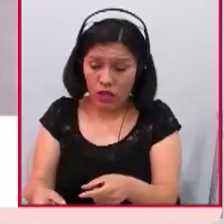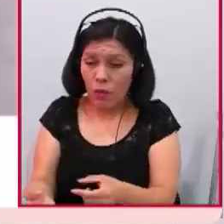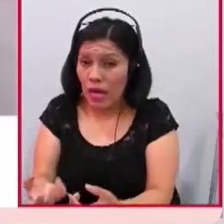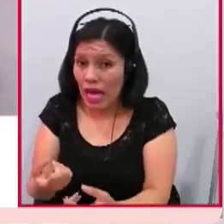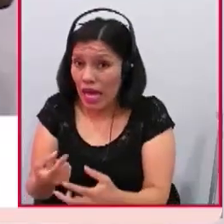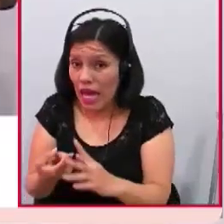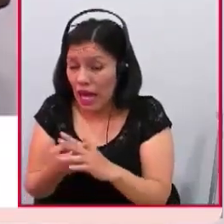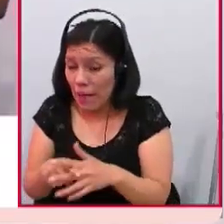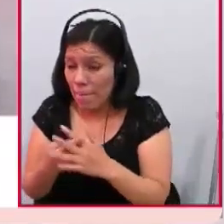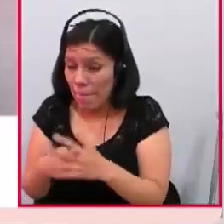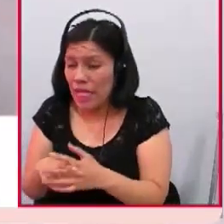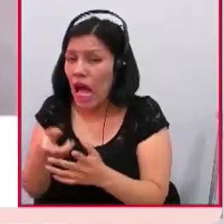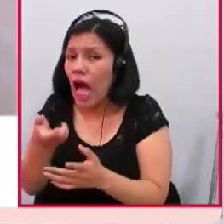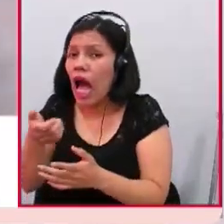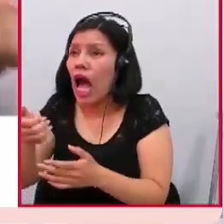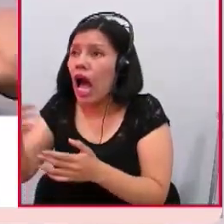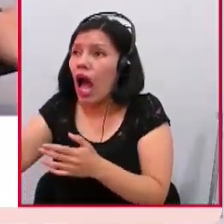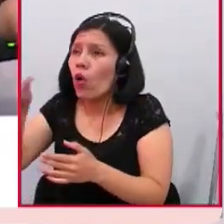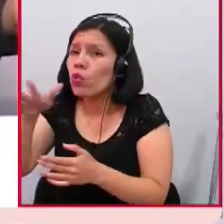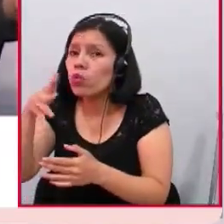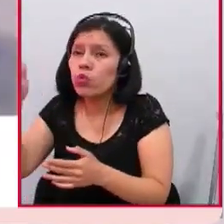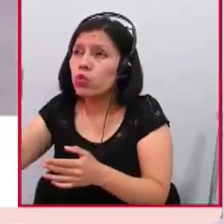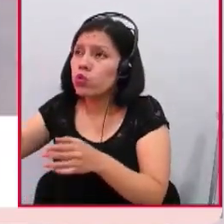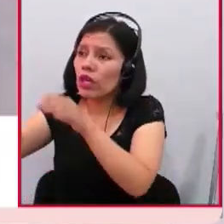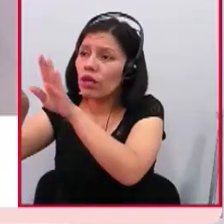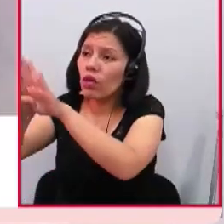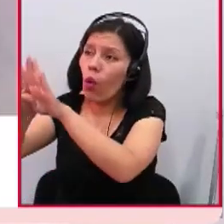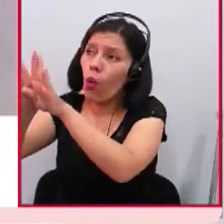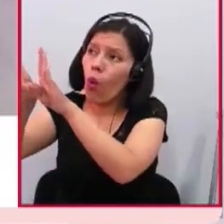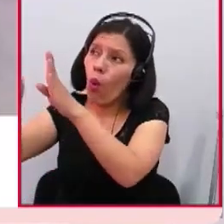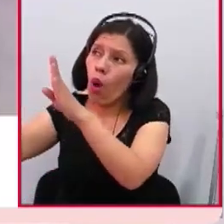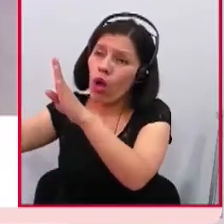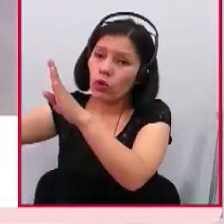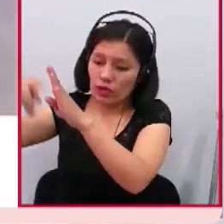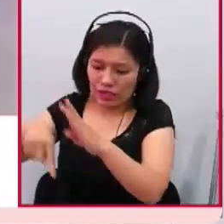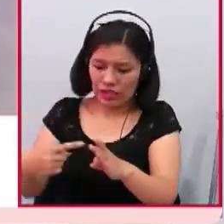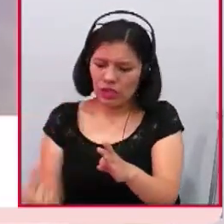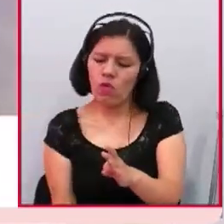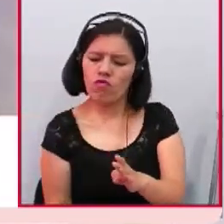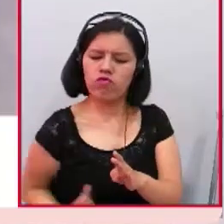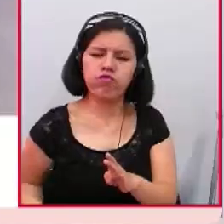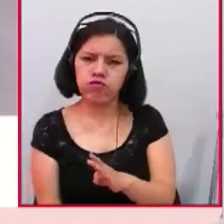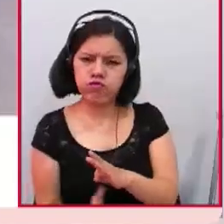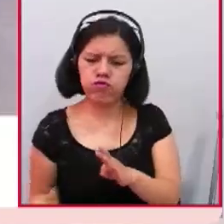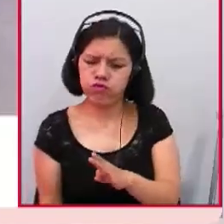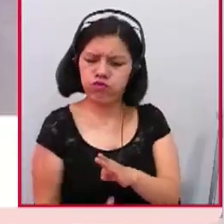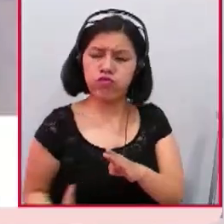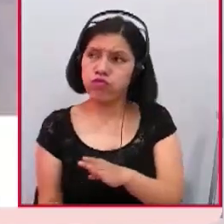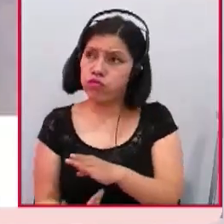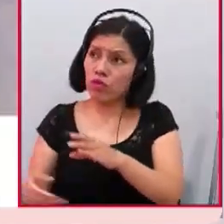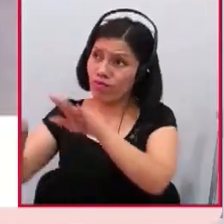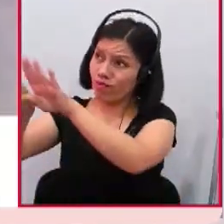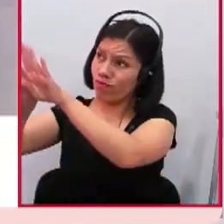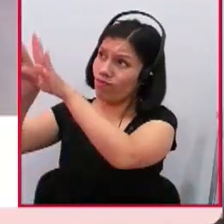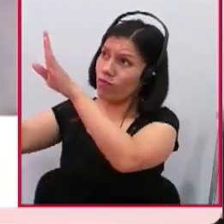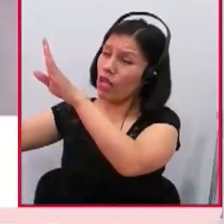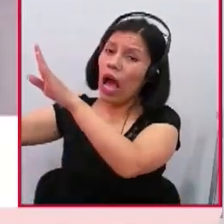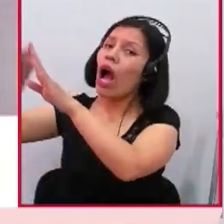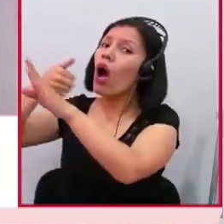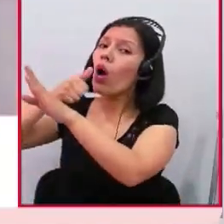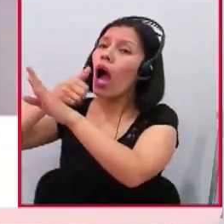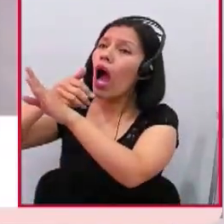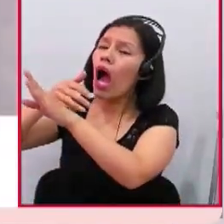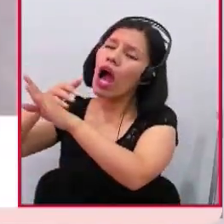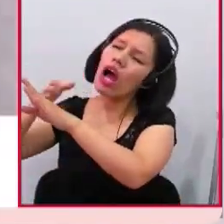abrir, ya el convertidor va a empezar a girar automáticamente, de tal forma, y tiene una campana que